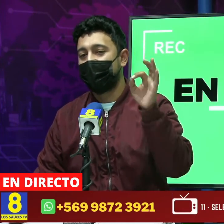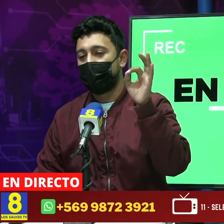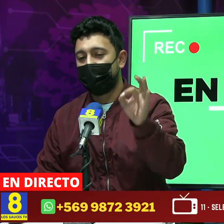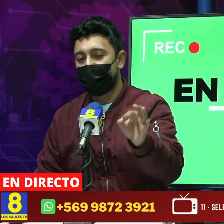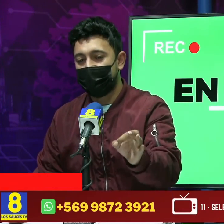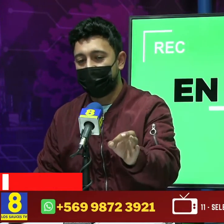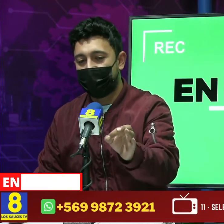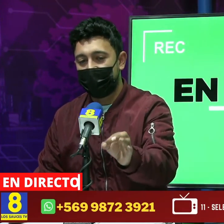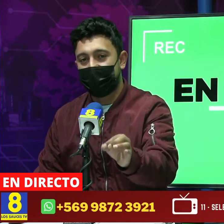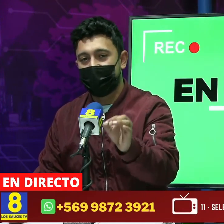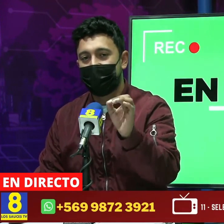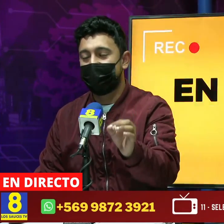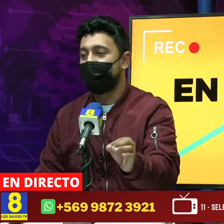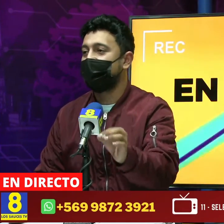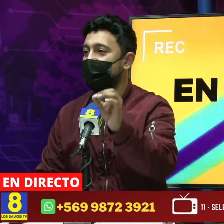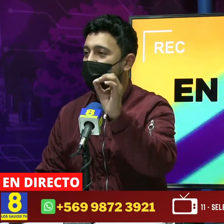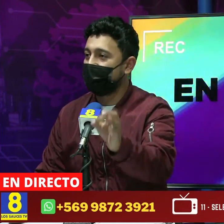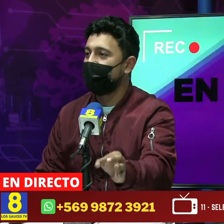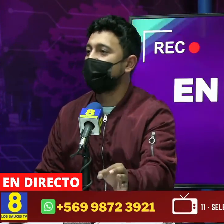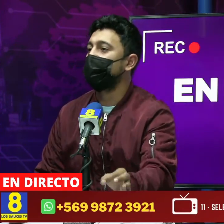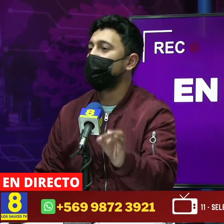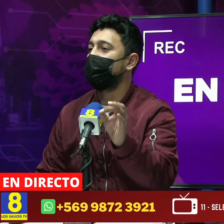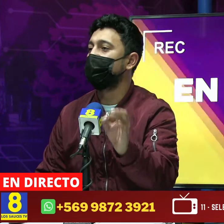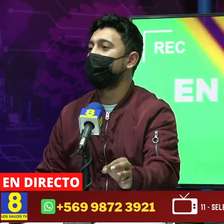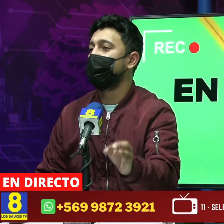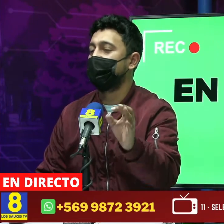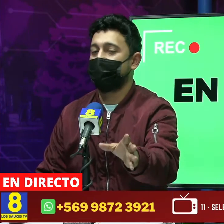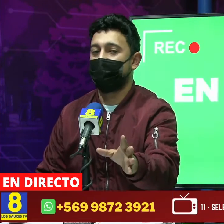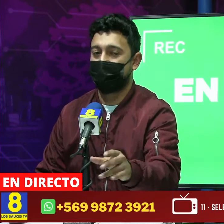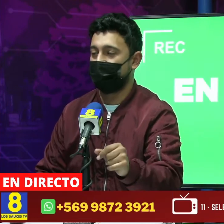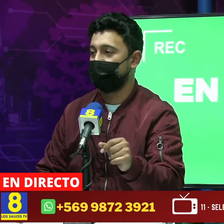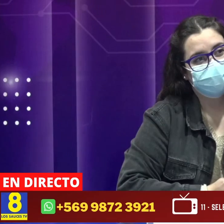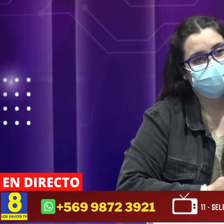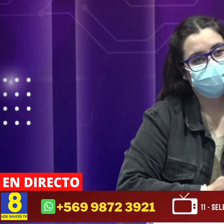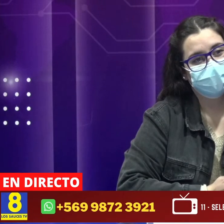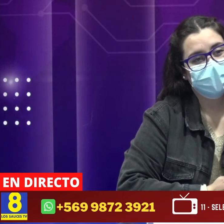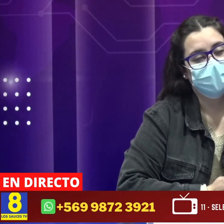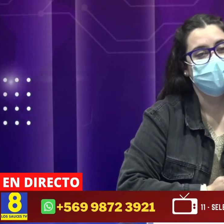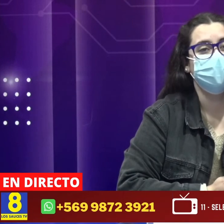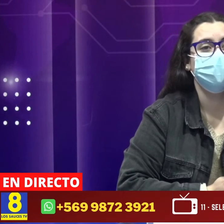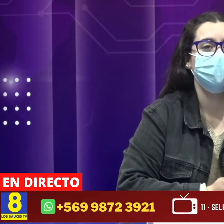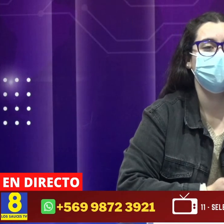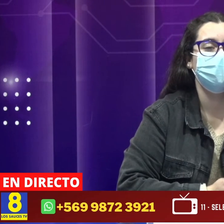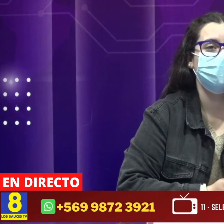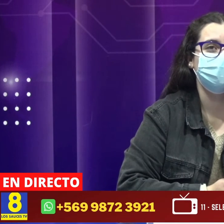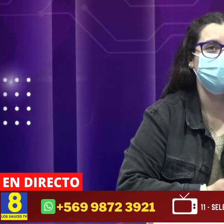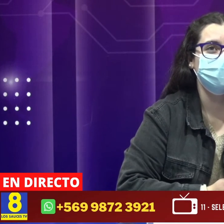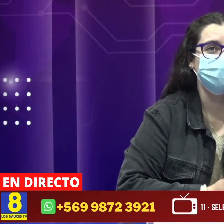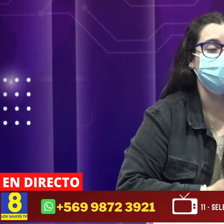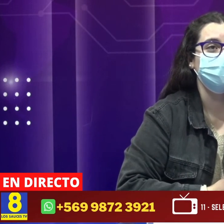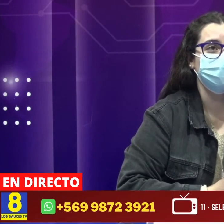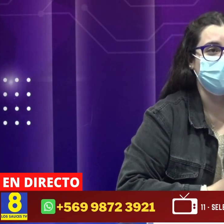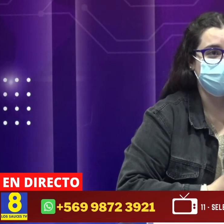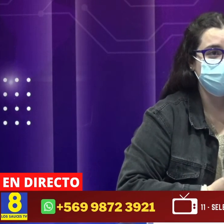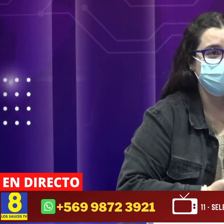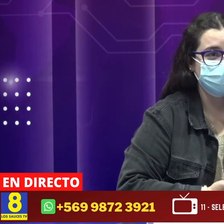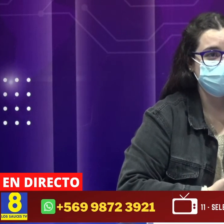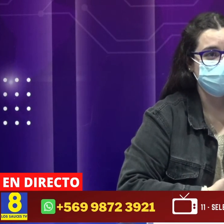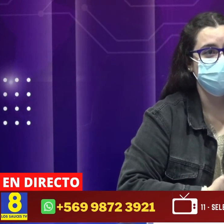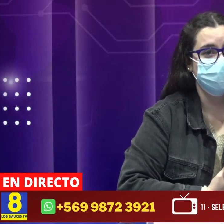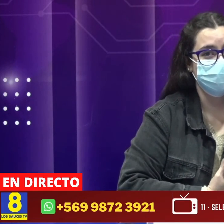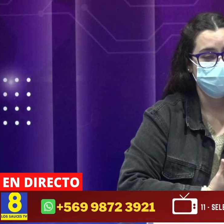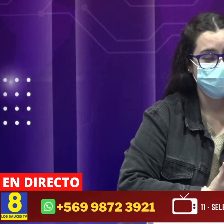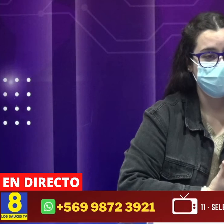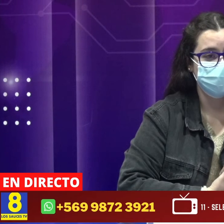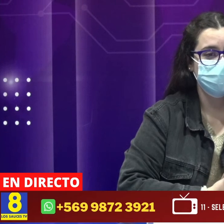detalle, ¿cuántas son las papeletas que se van a entregar y por quiénes tenemos que votar en estas elecciones? Bueno, estas elecciones son bastante